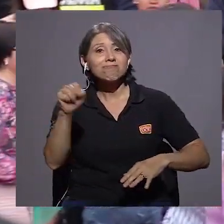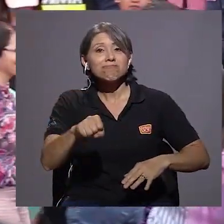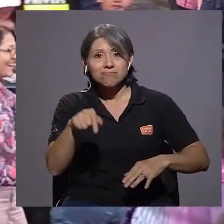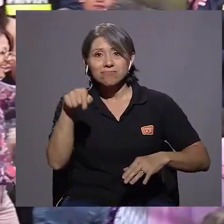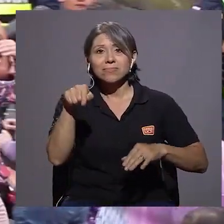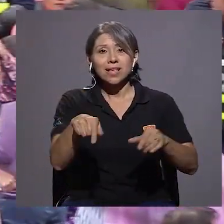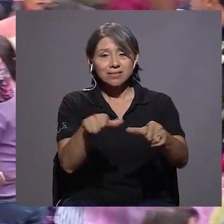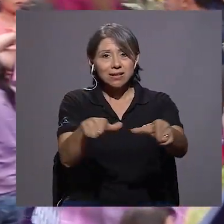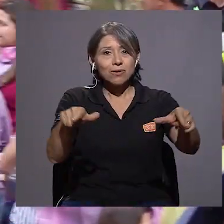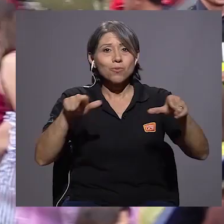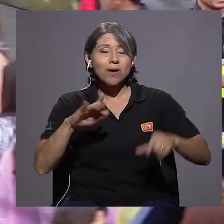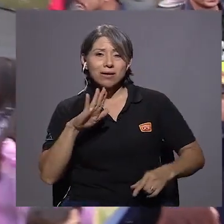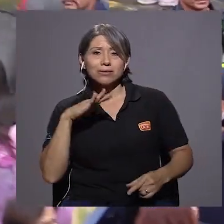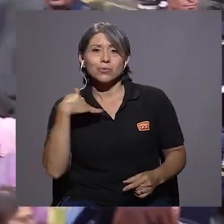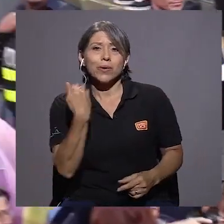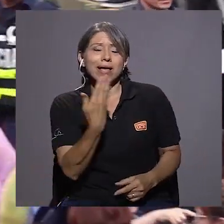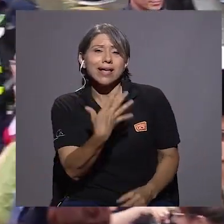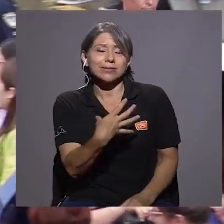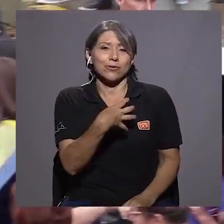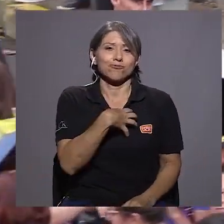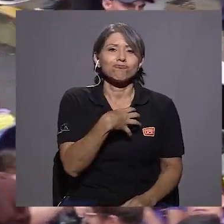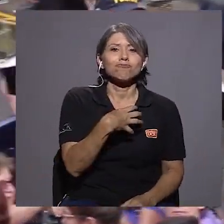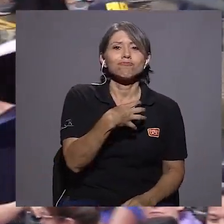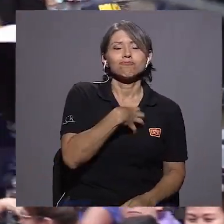Si el lugar es nuestro.